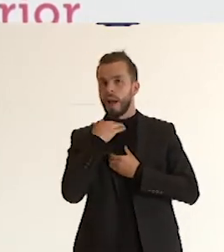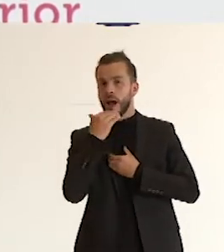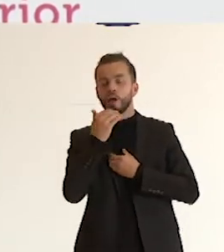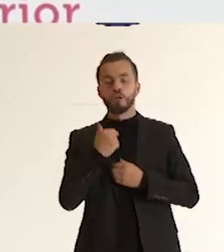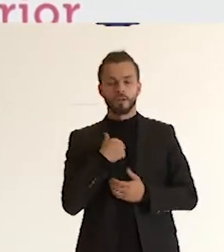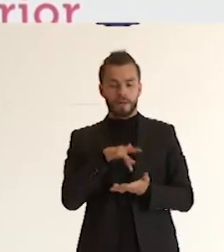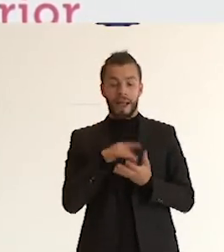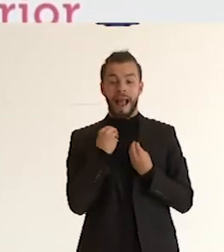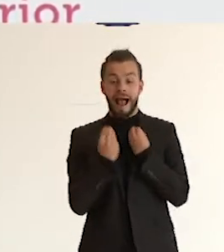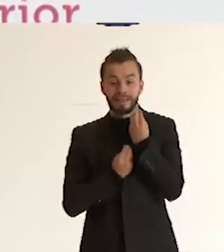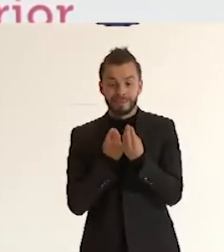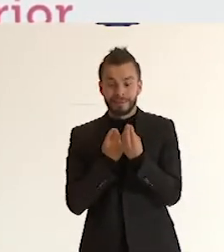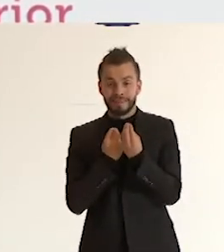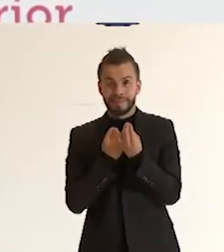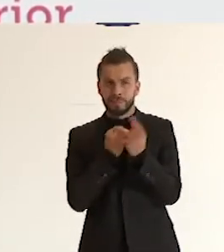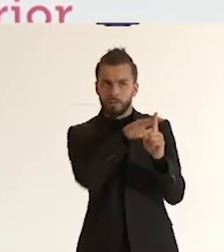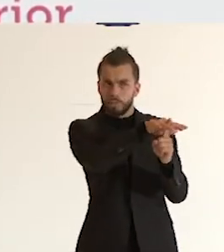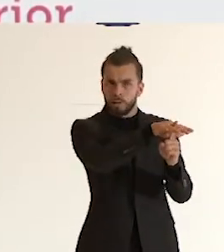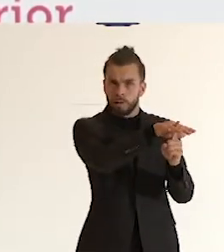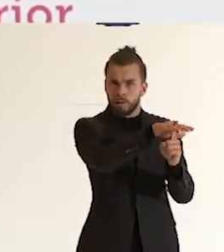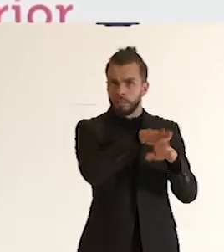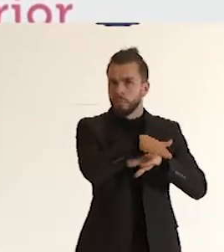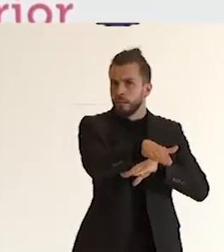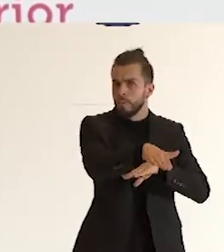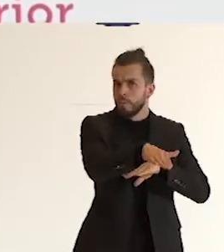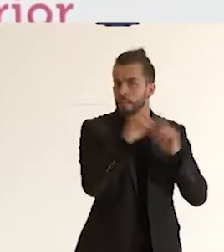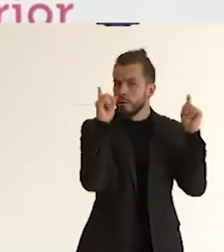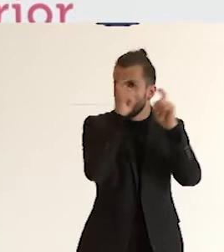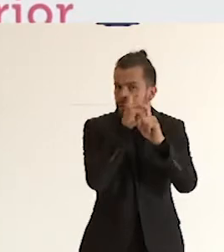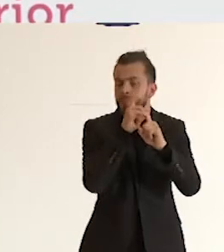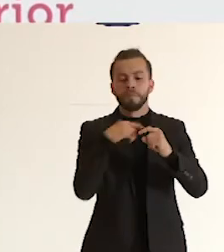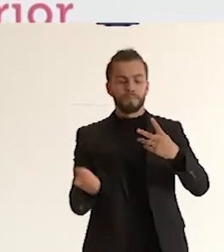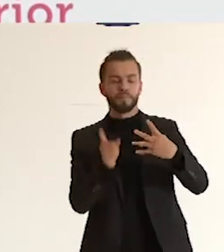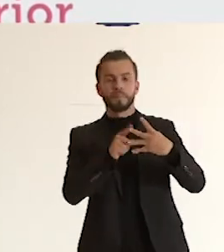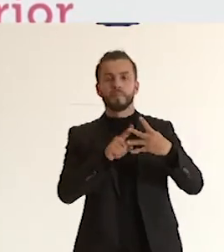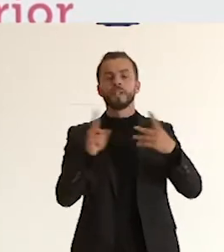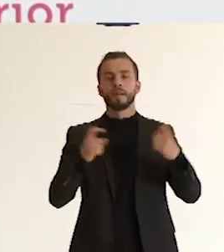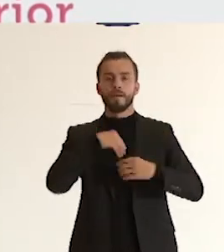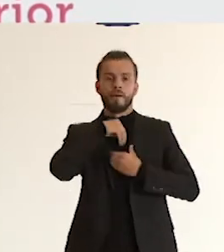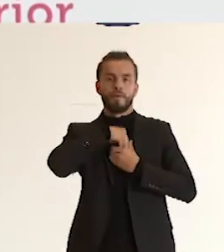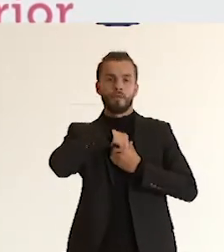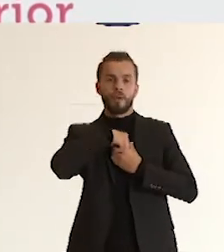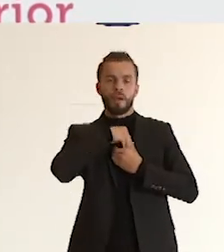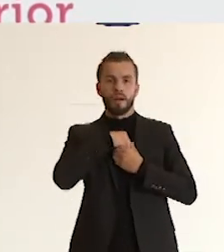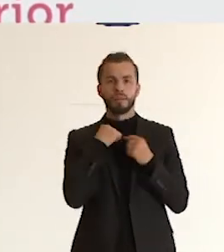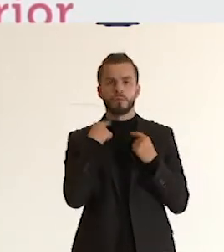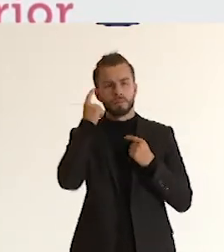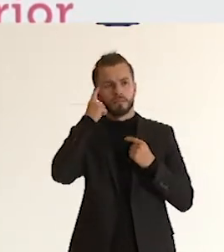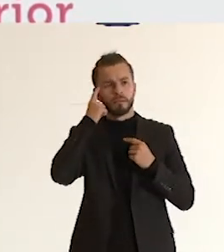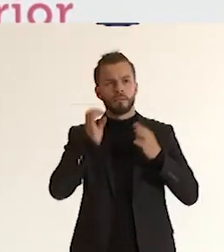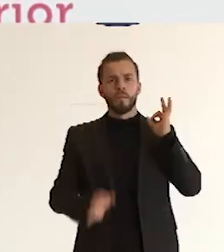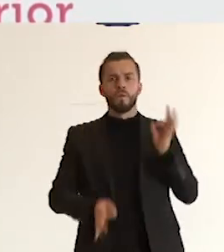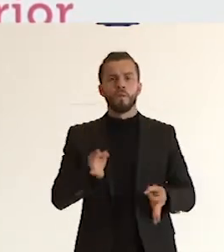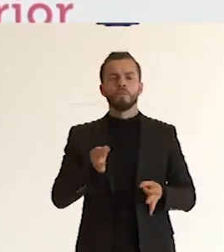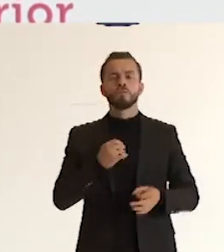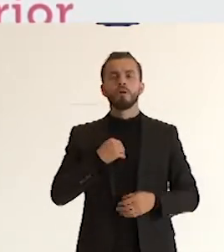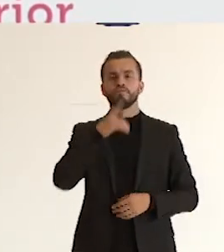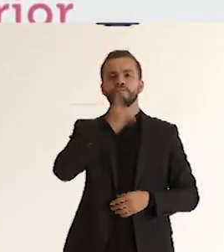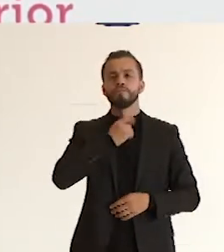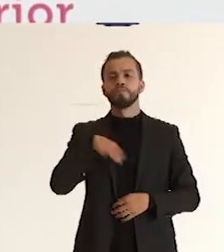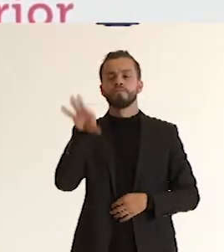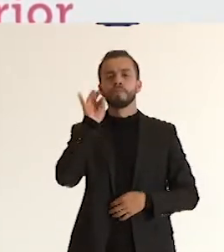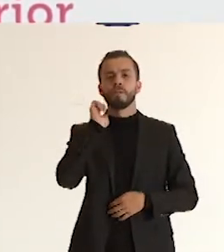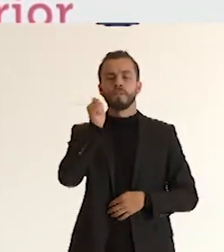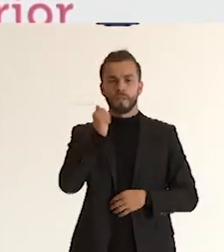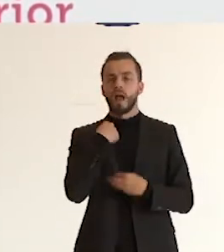otras personas esa es la sensibilidad el juicio moral la capacidad de juzgar qué acción es correcta en un determinado